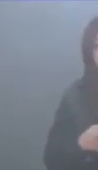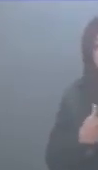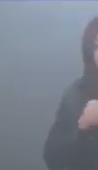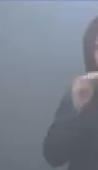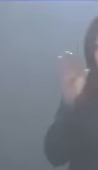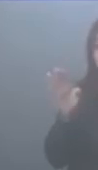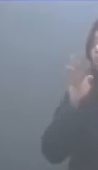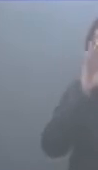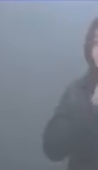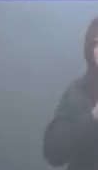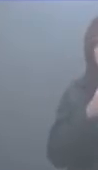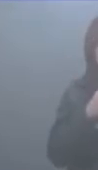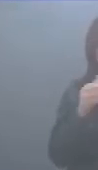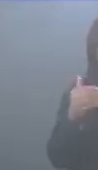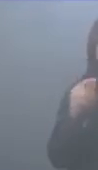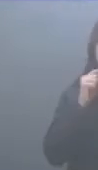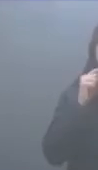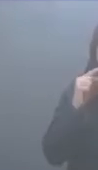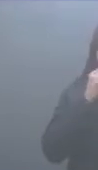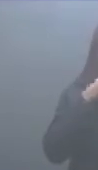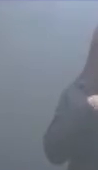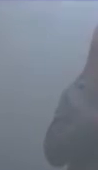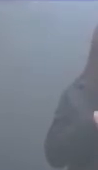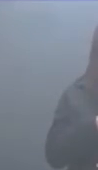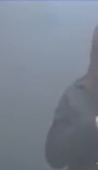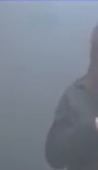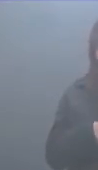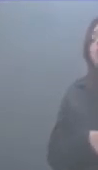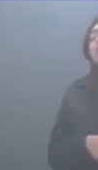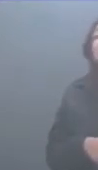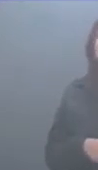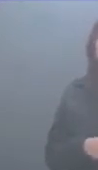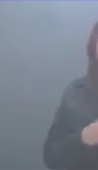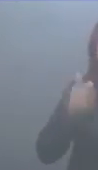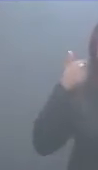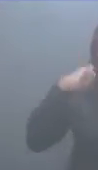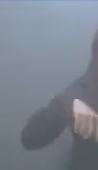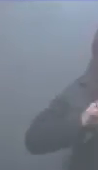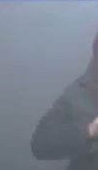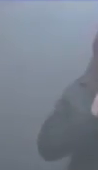respeto a la pluralidad democrática que nos dejaron los acuerdos de paz.